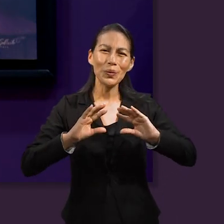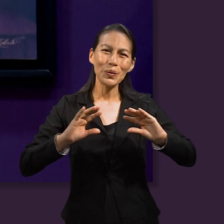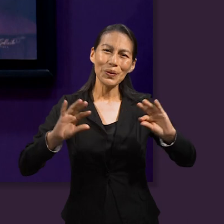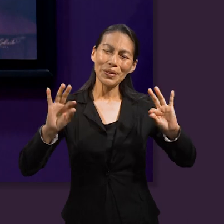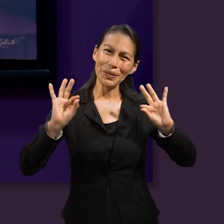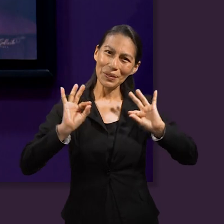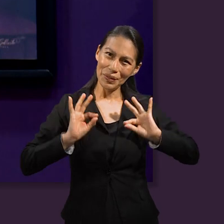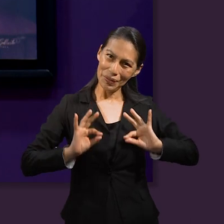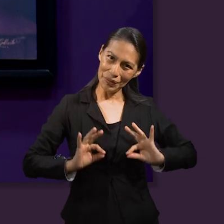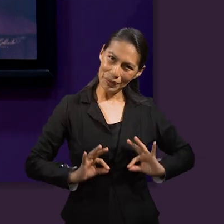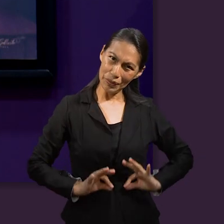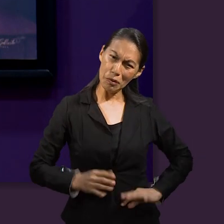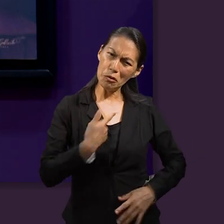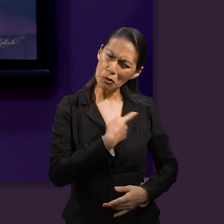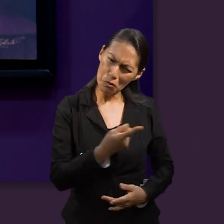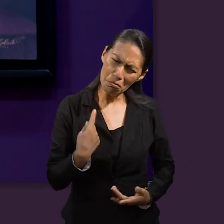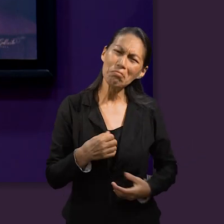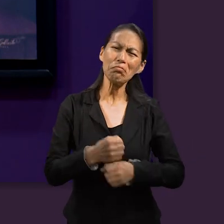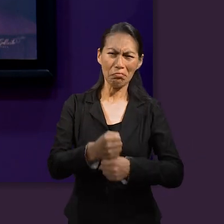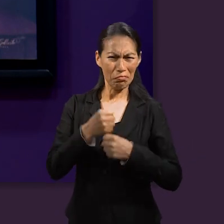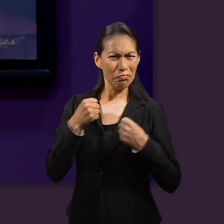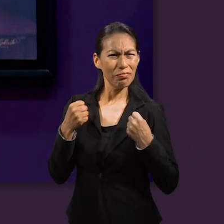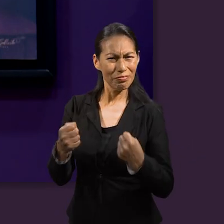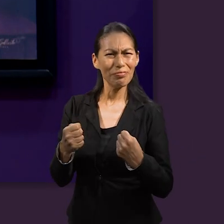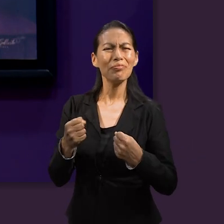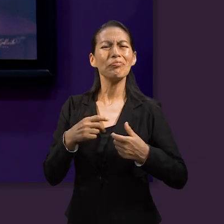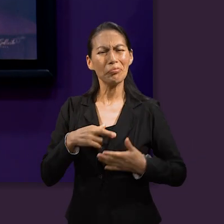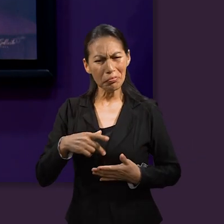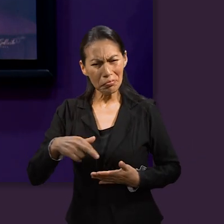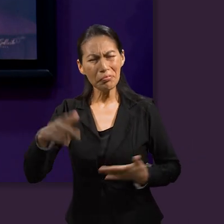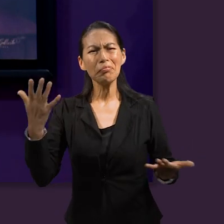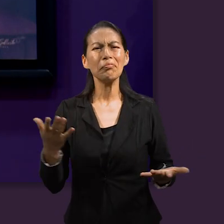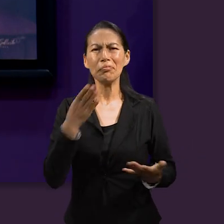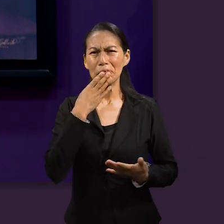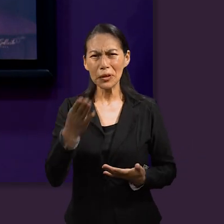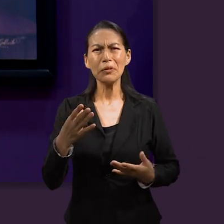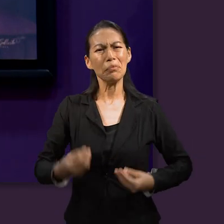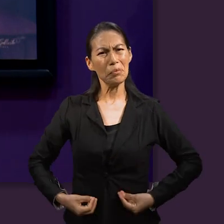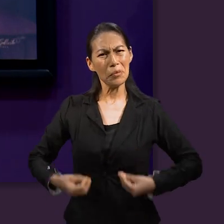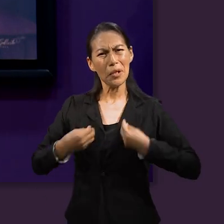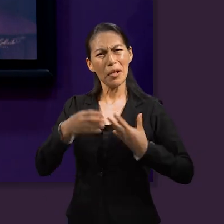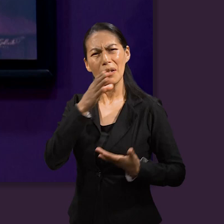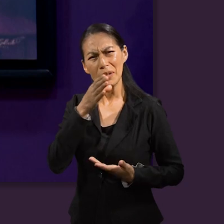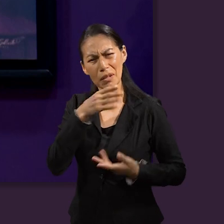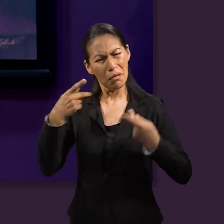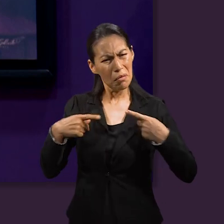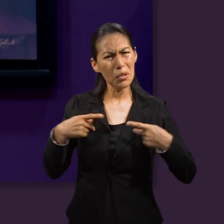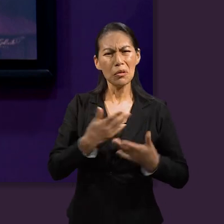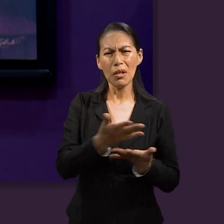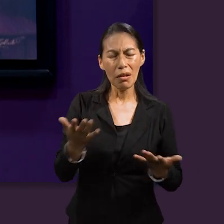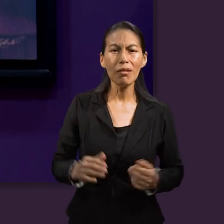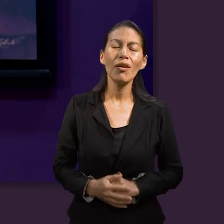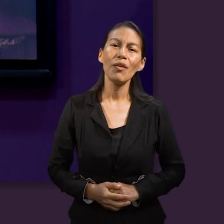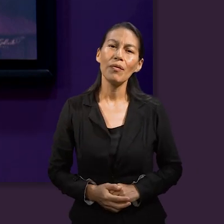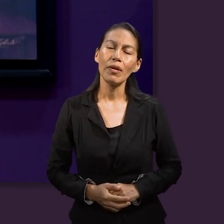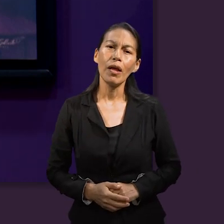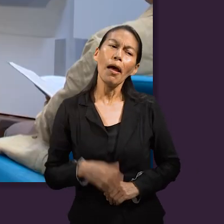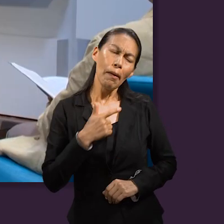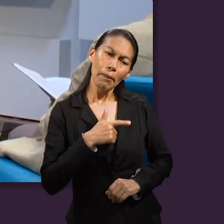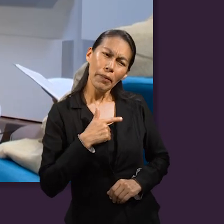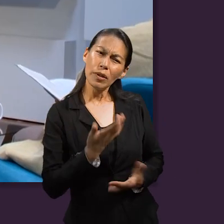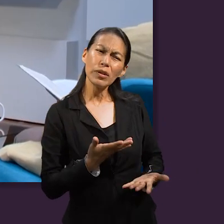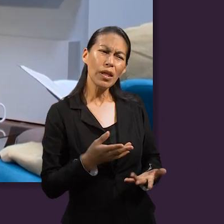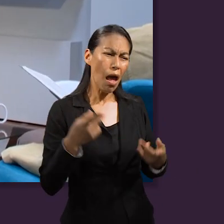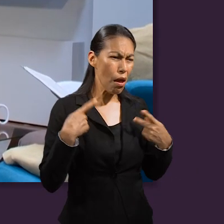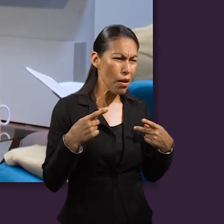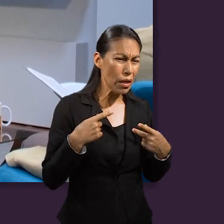entonces podemos avanzar con mayor seguridad en la vida cristiana y en nuestra vida personal me gusta que es tanta la necesidad